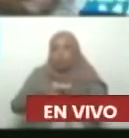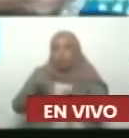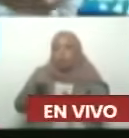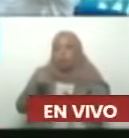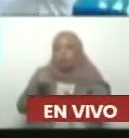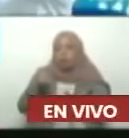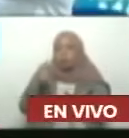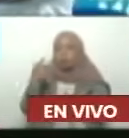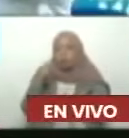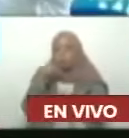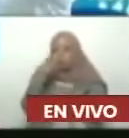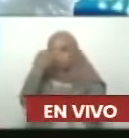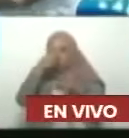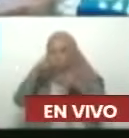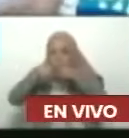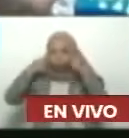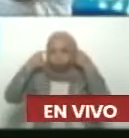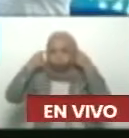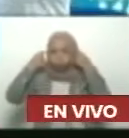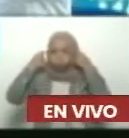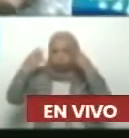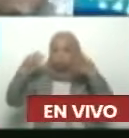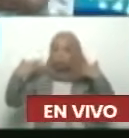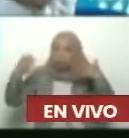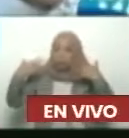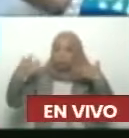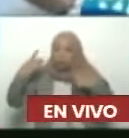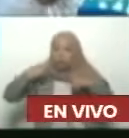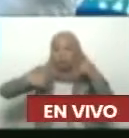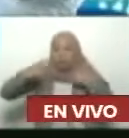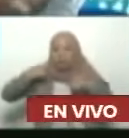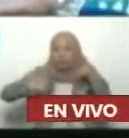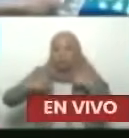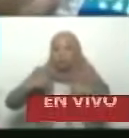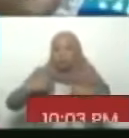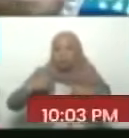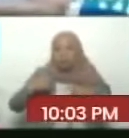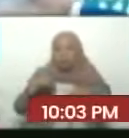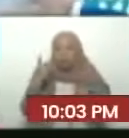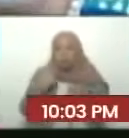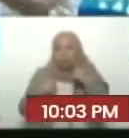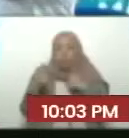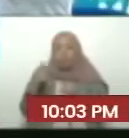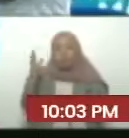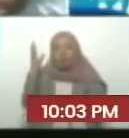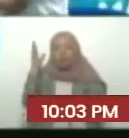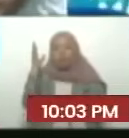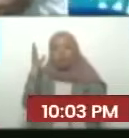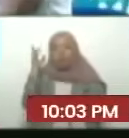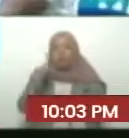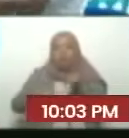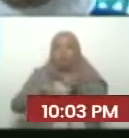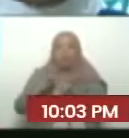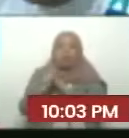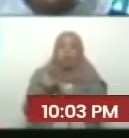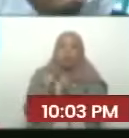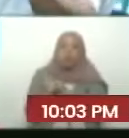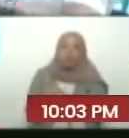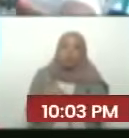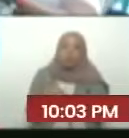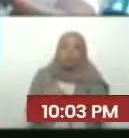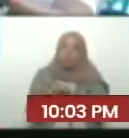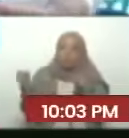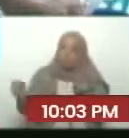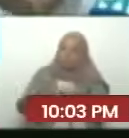Choronín, nebulizadores, colchones, aire acondicionado, pintamos el malecón, llevamos pinturas para la iglesia, elementos deportivos, y ellos se